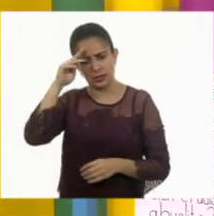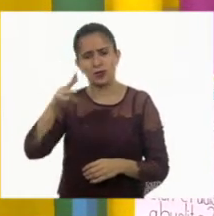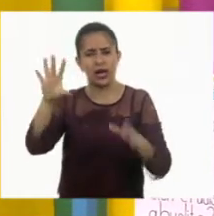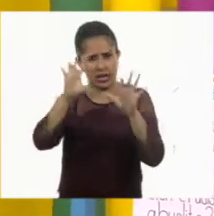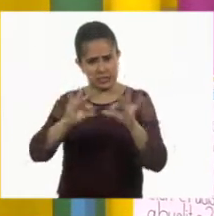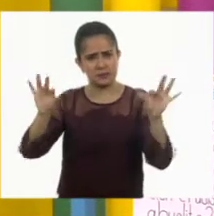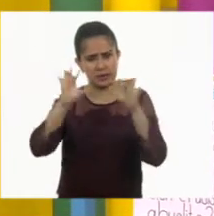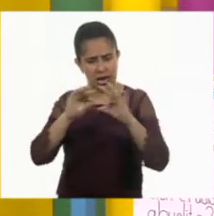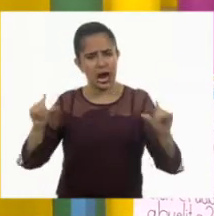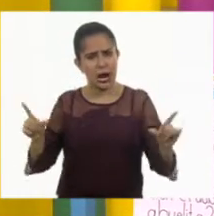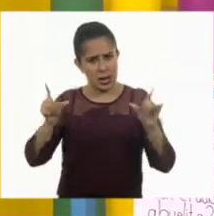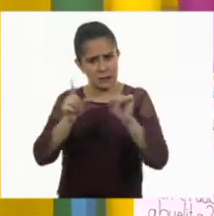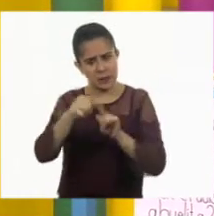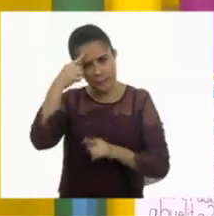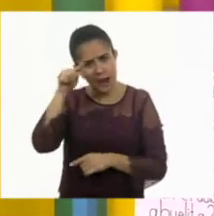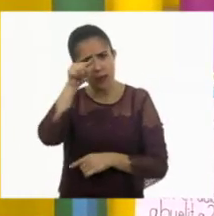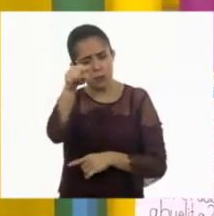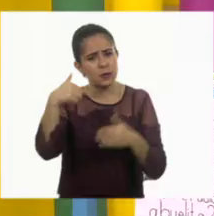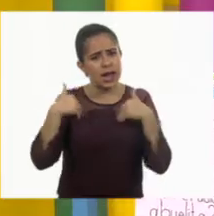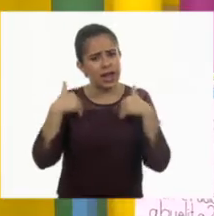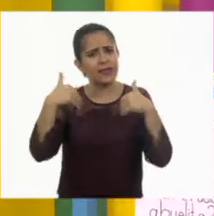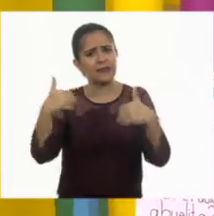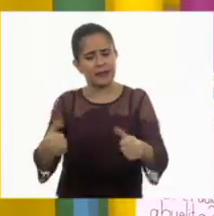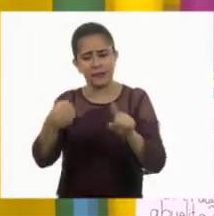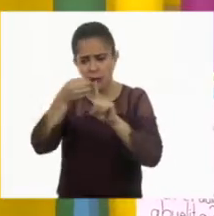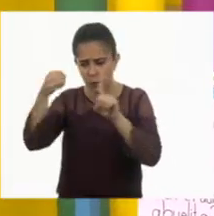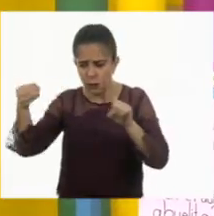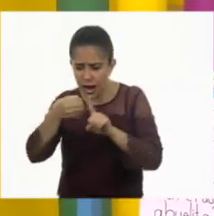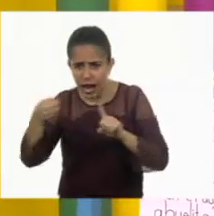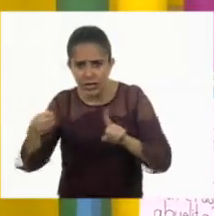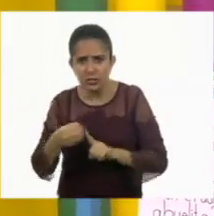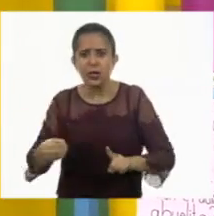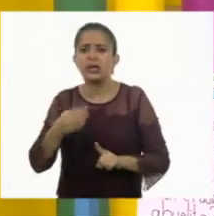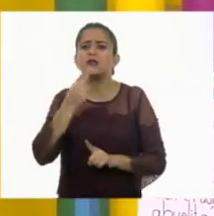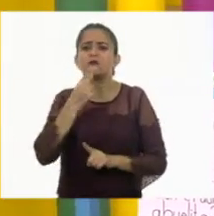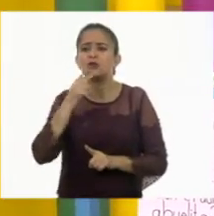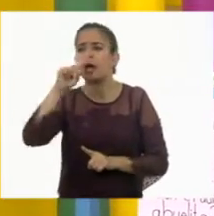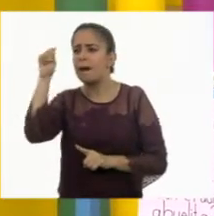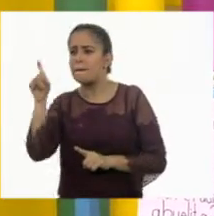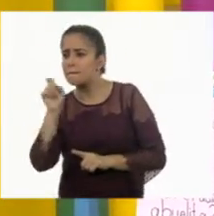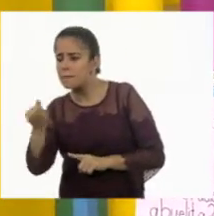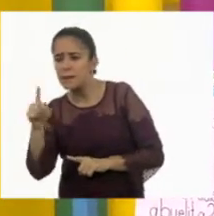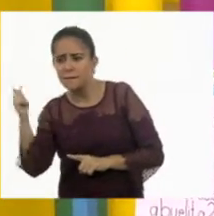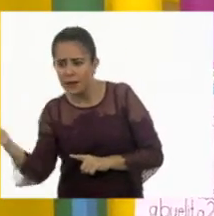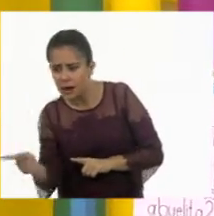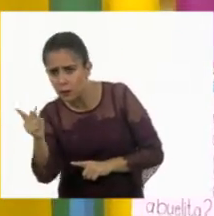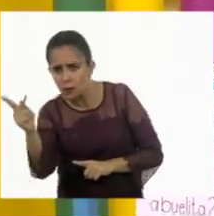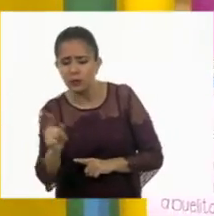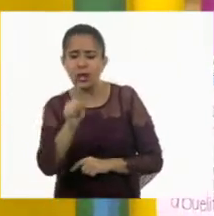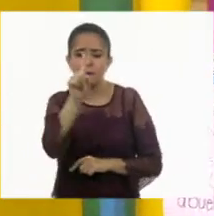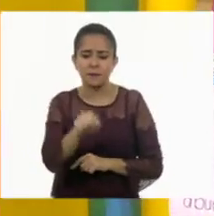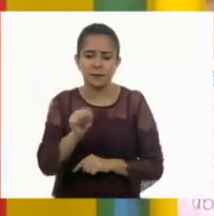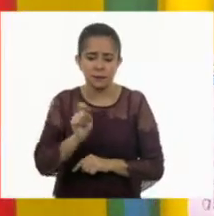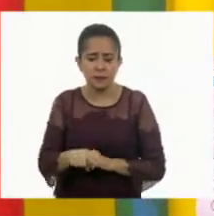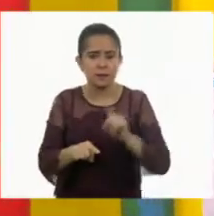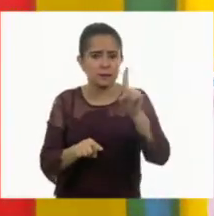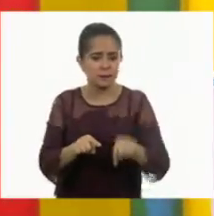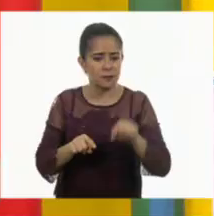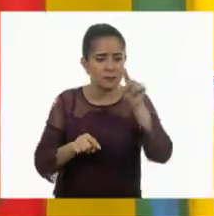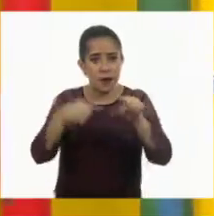que entendamos esto de los signos y de las oraciones que estamos utilizando. Me ¿sí? parece una buena idea. Van ustedes a ver en